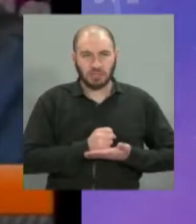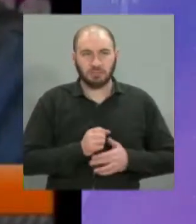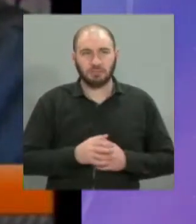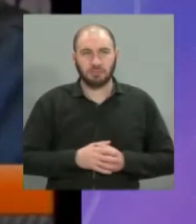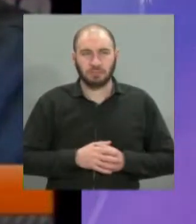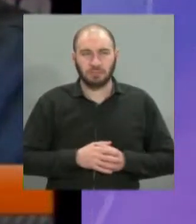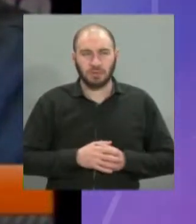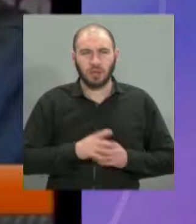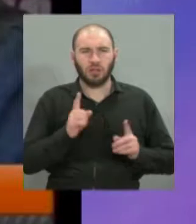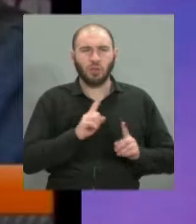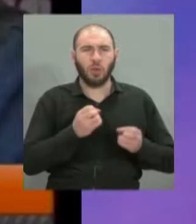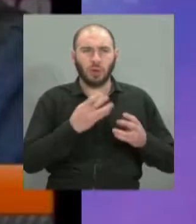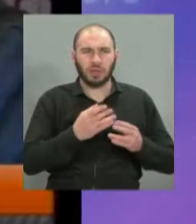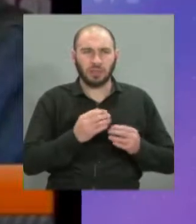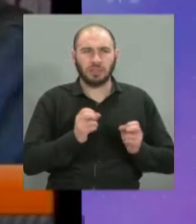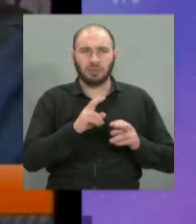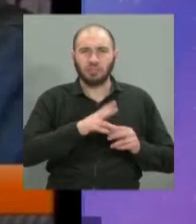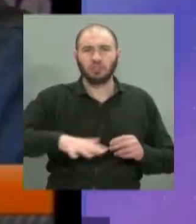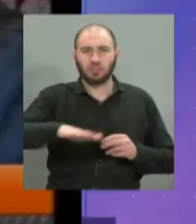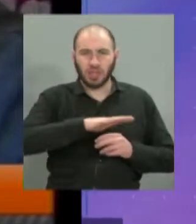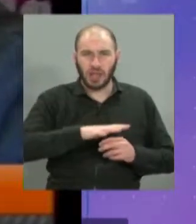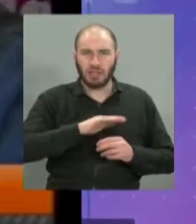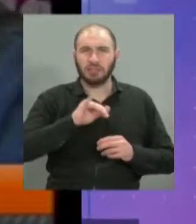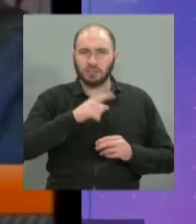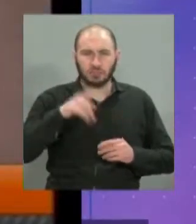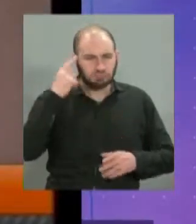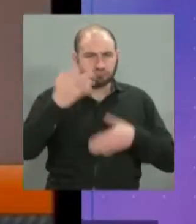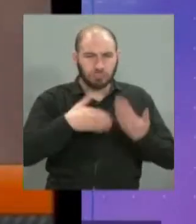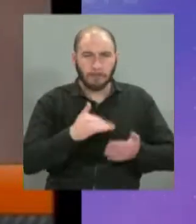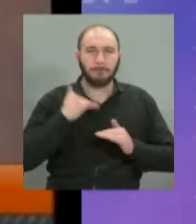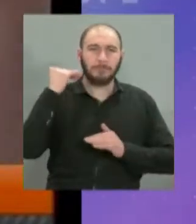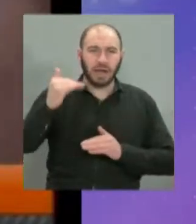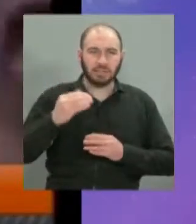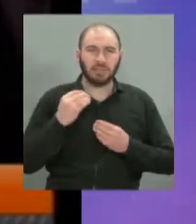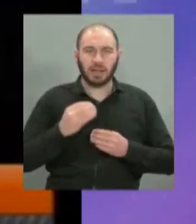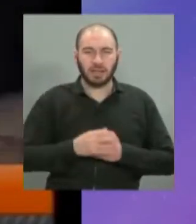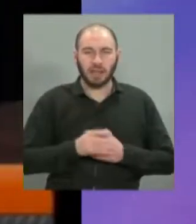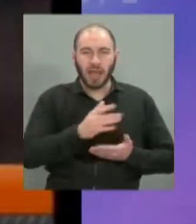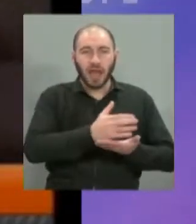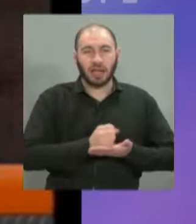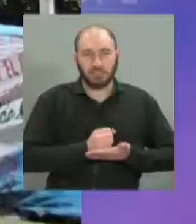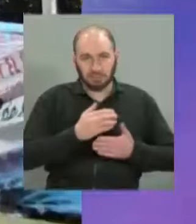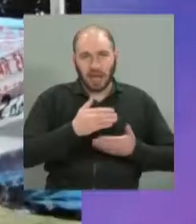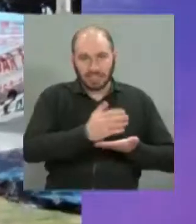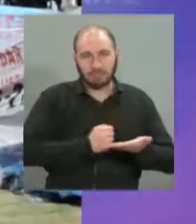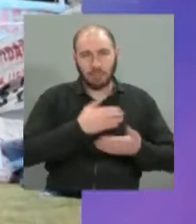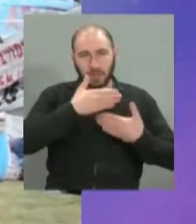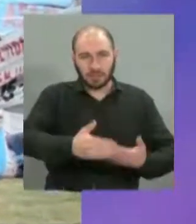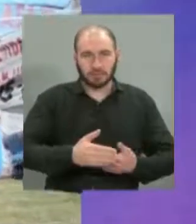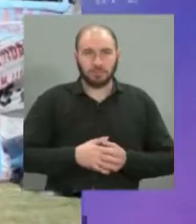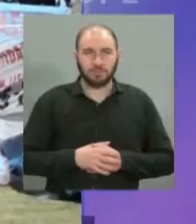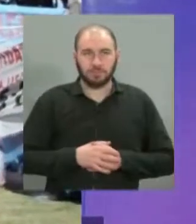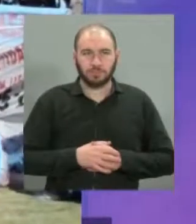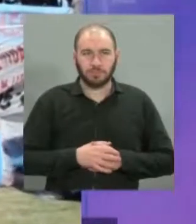no, por una cuestión de sociedad. Creo que la sociedad se tiene que preparar muchísimo más todavía para aceptar ese paso. ¿Qué piensa?